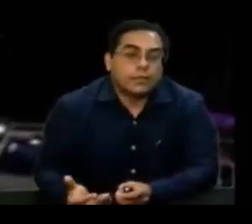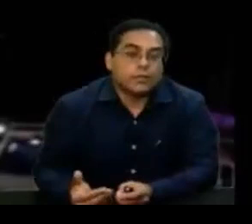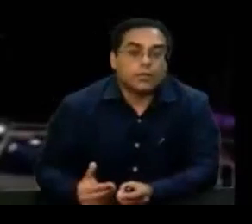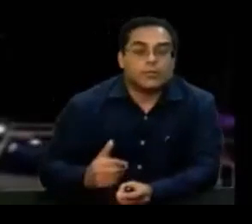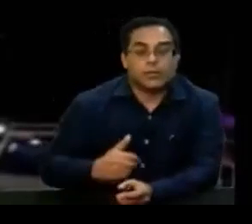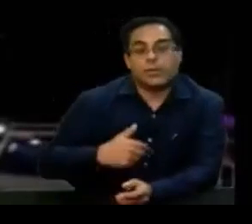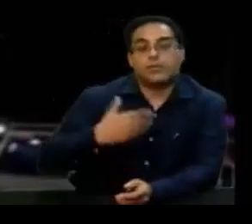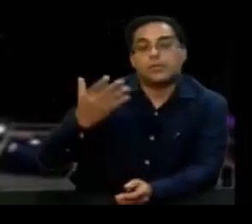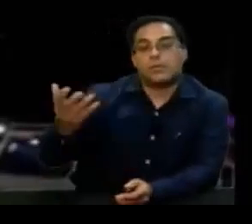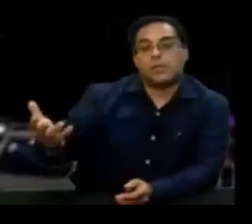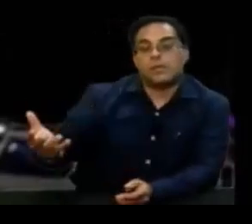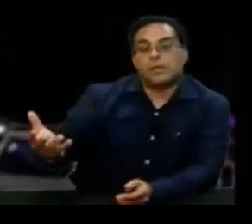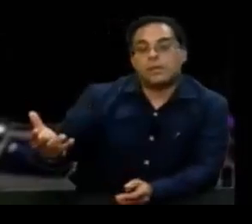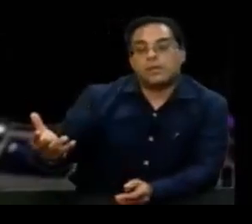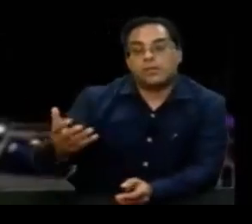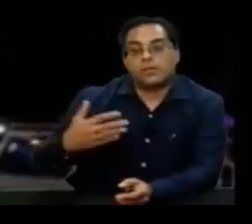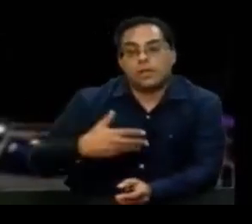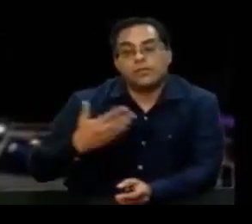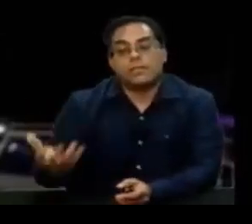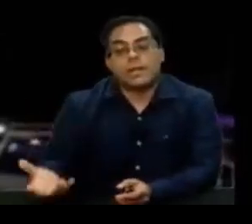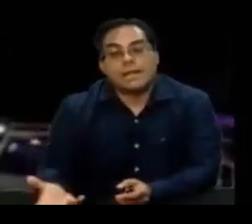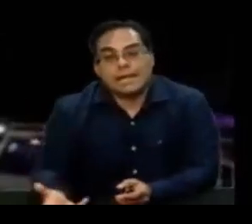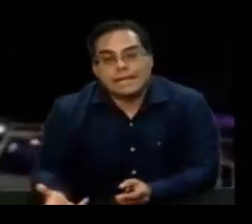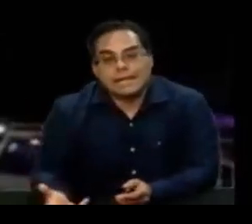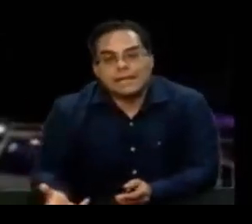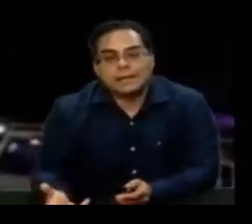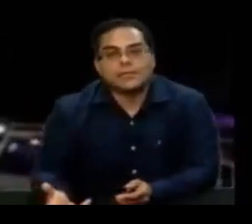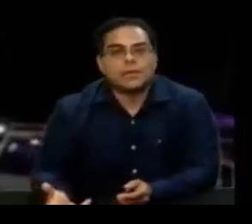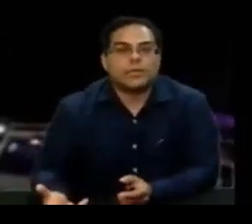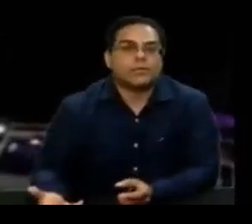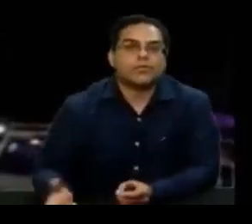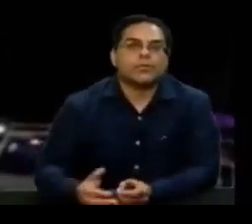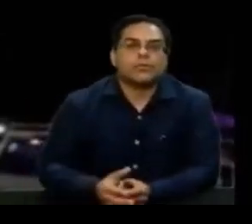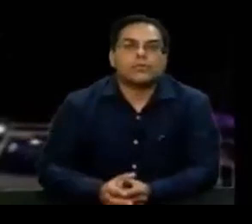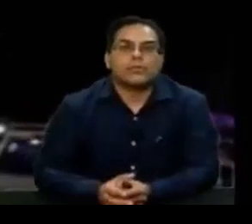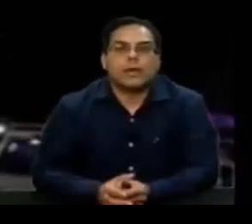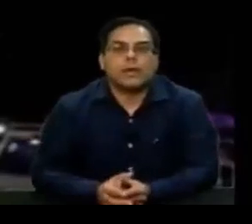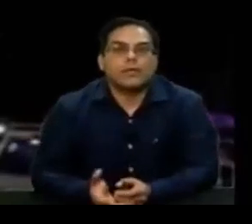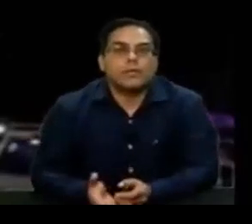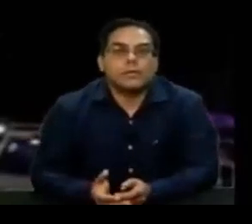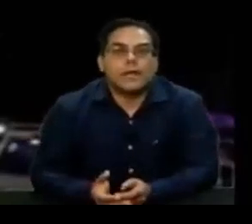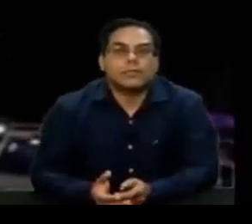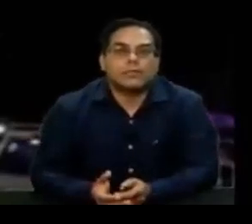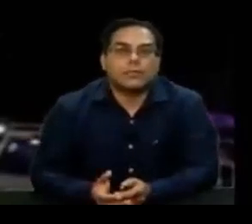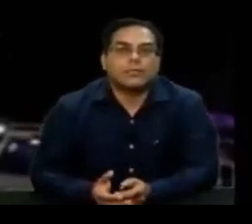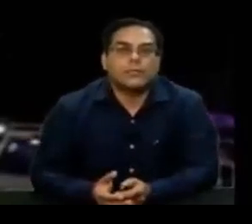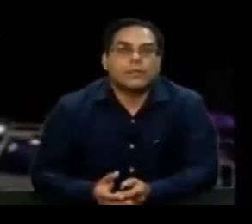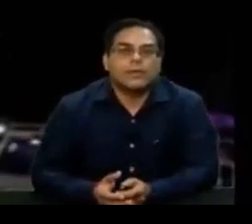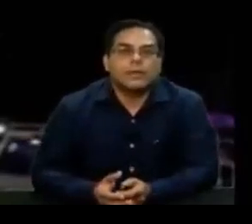pero puede haber muchas cuestiones que no se vean en la clínica. Tenemos que apoyarnos con estudios de imagen, como en este caso,